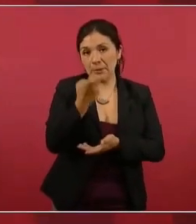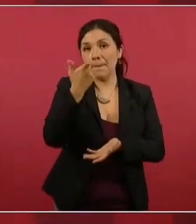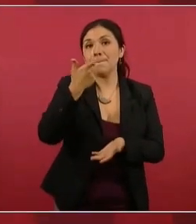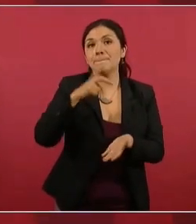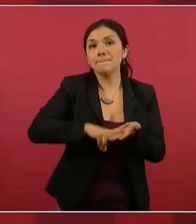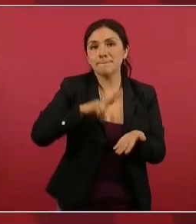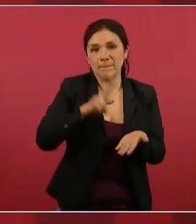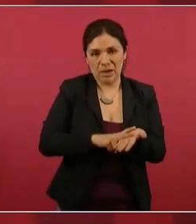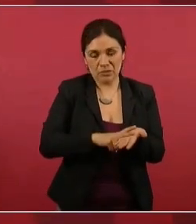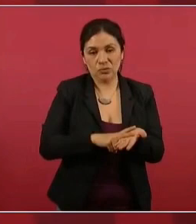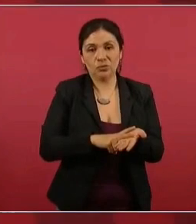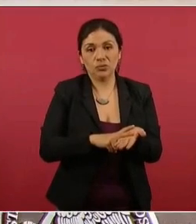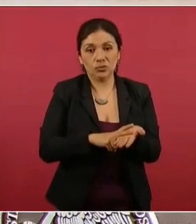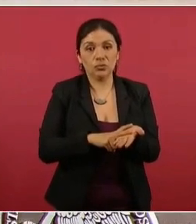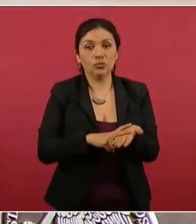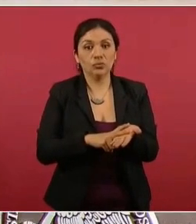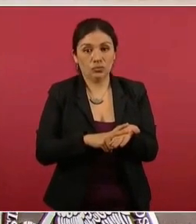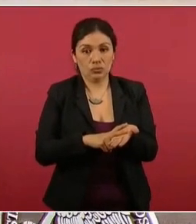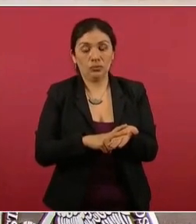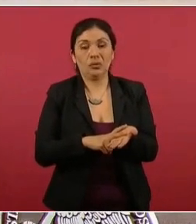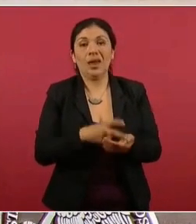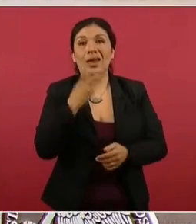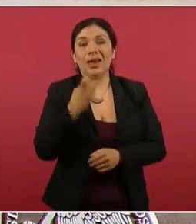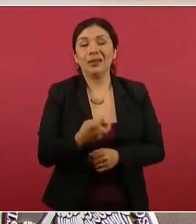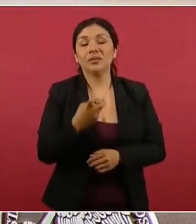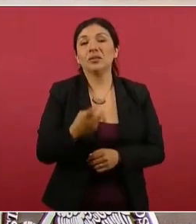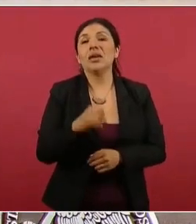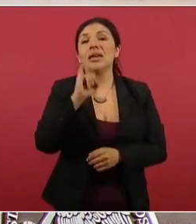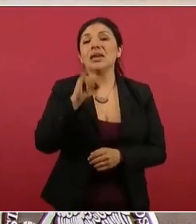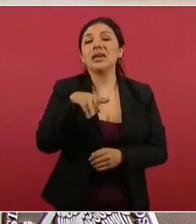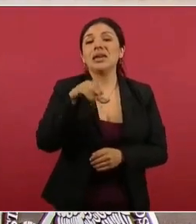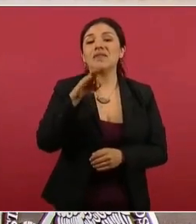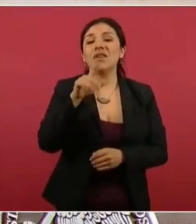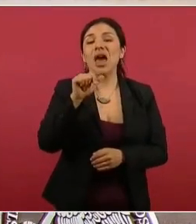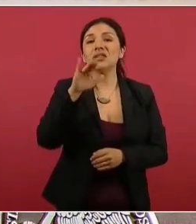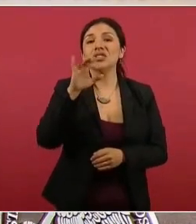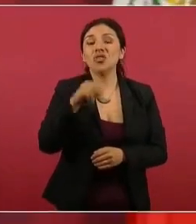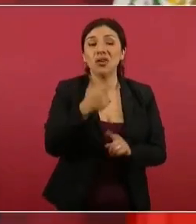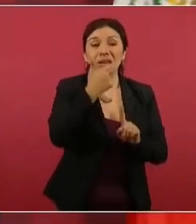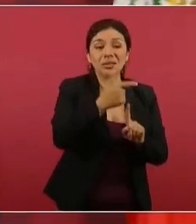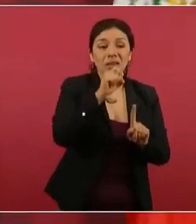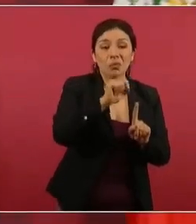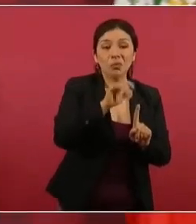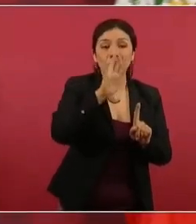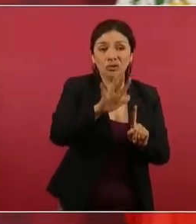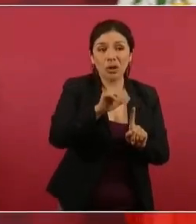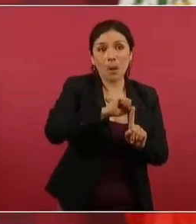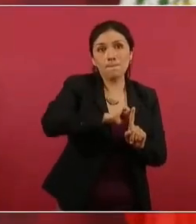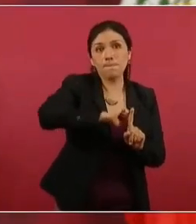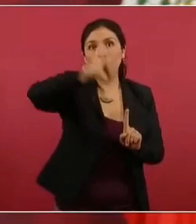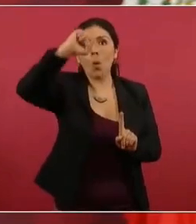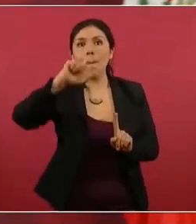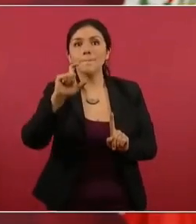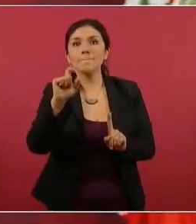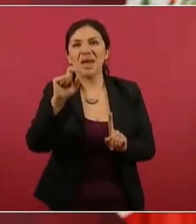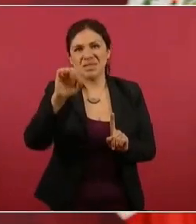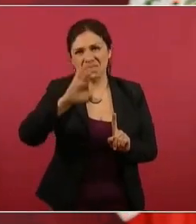Hay inflación del 7.5 y al 20.